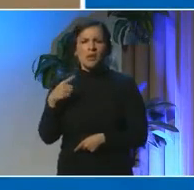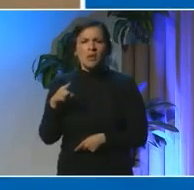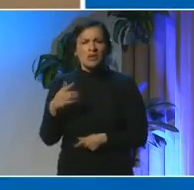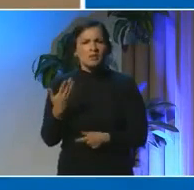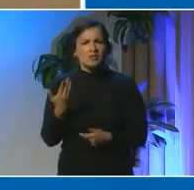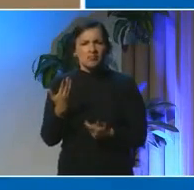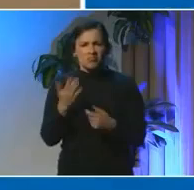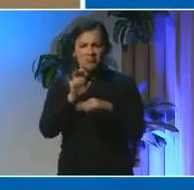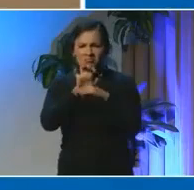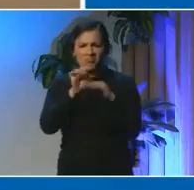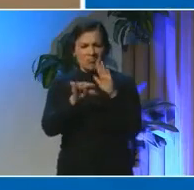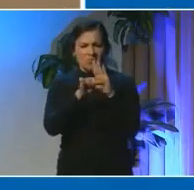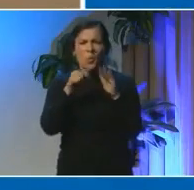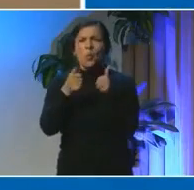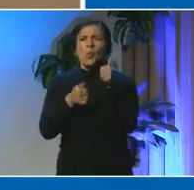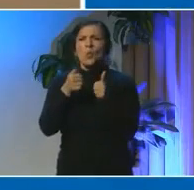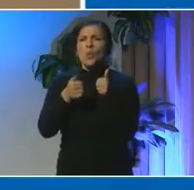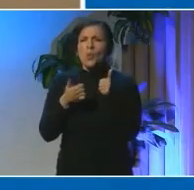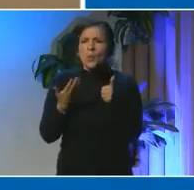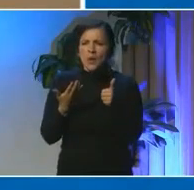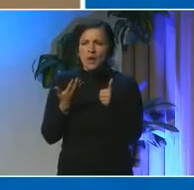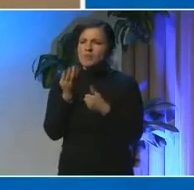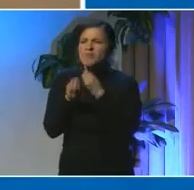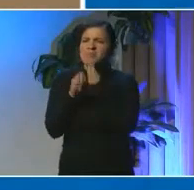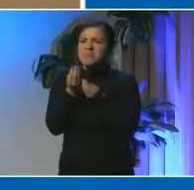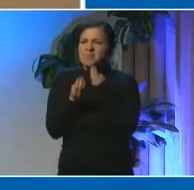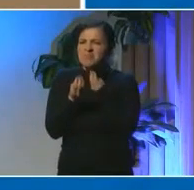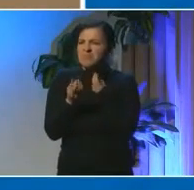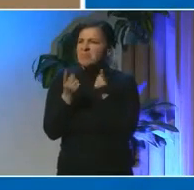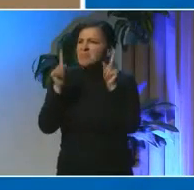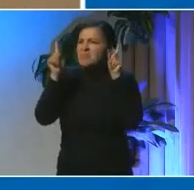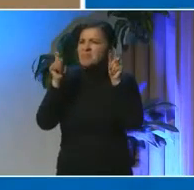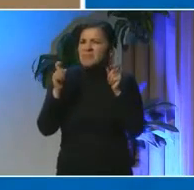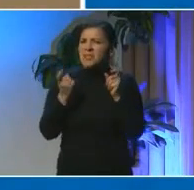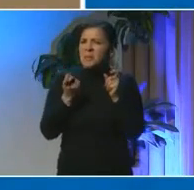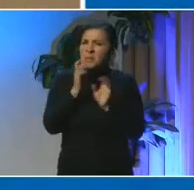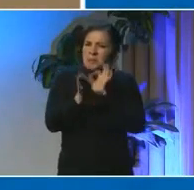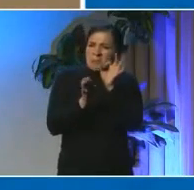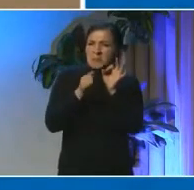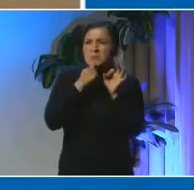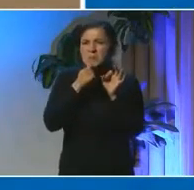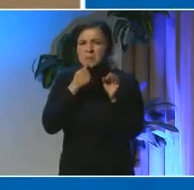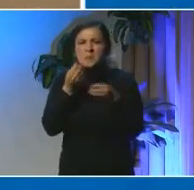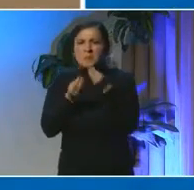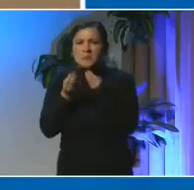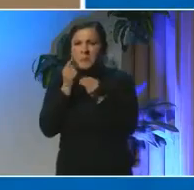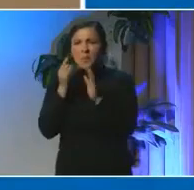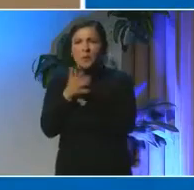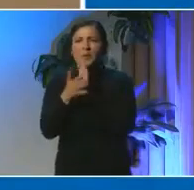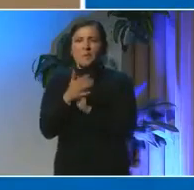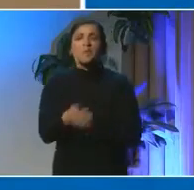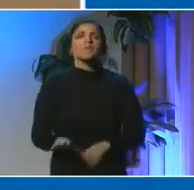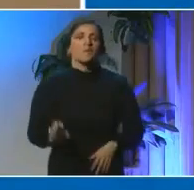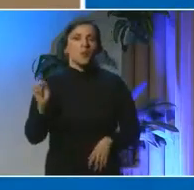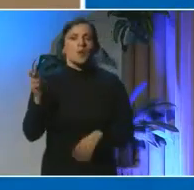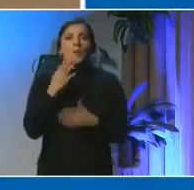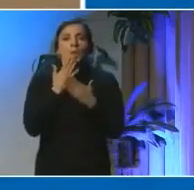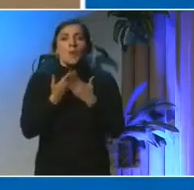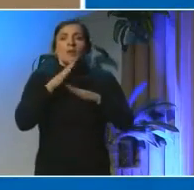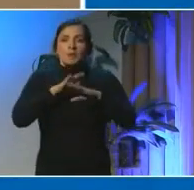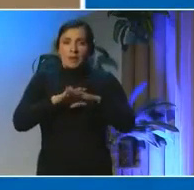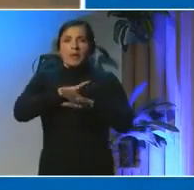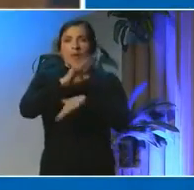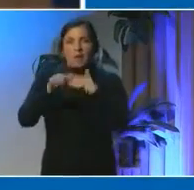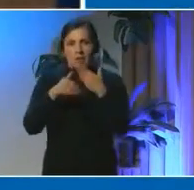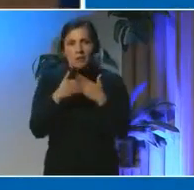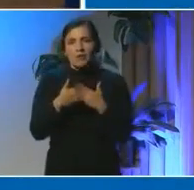tienen y también nuevamente Qué están haciendo alrededor del agua específicamente bueno Eh Buenas tardes a todos Soy consciente que nos